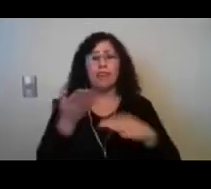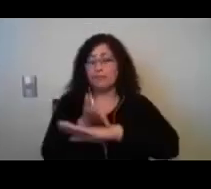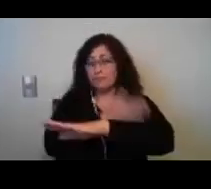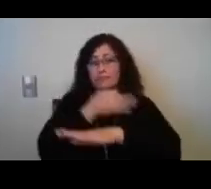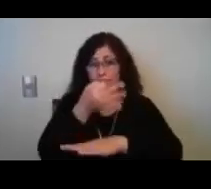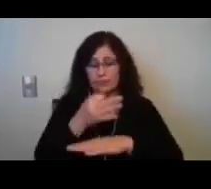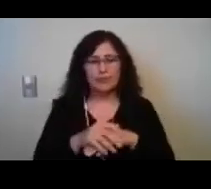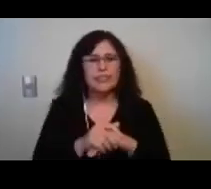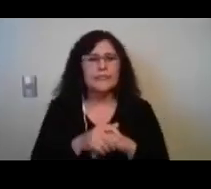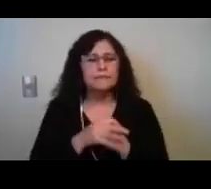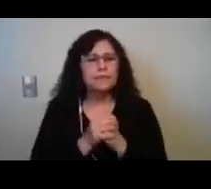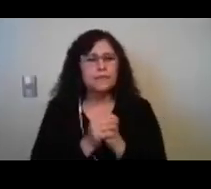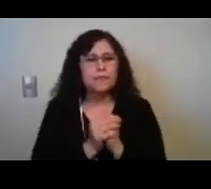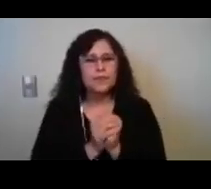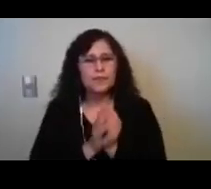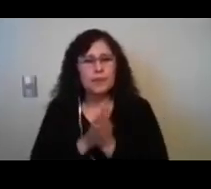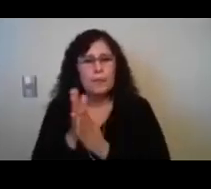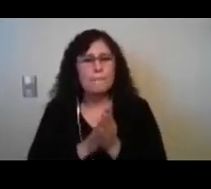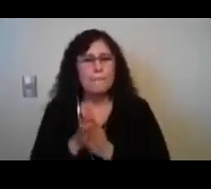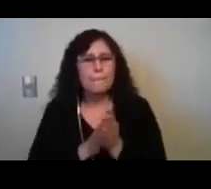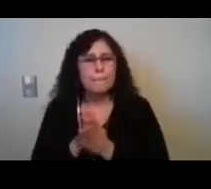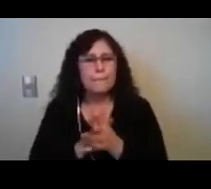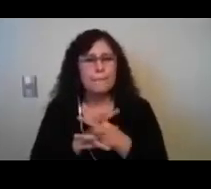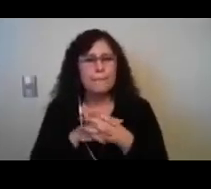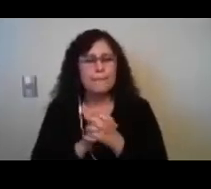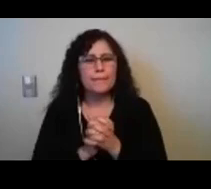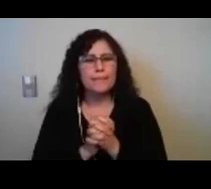decía hace unos minutos, ya,